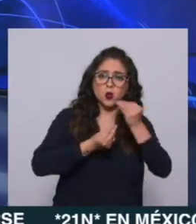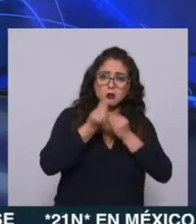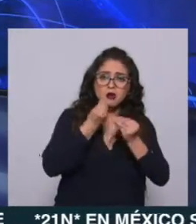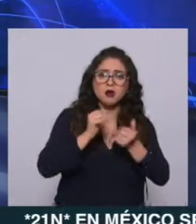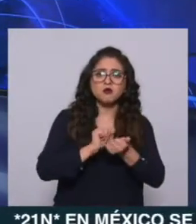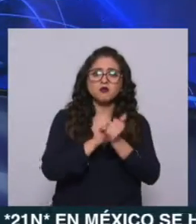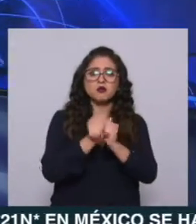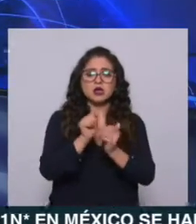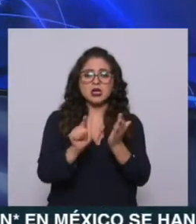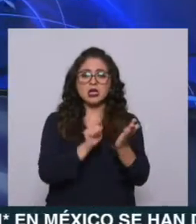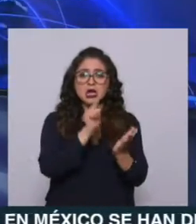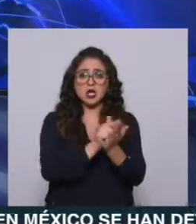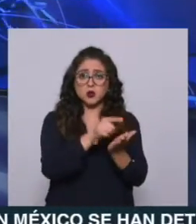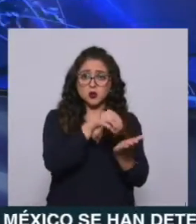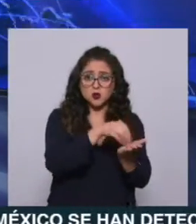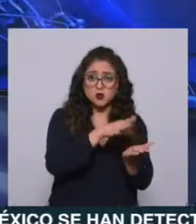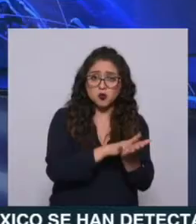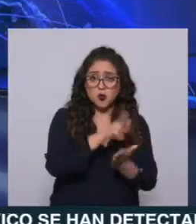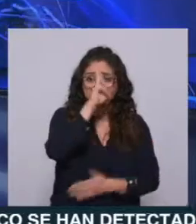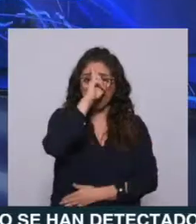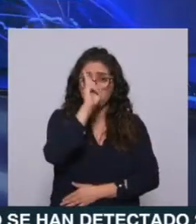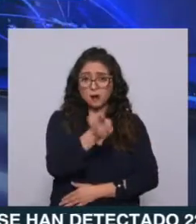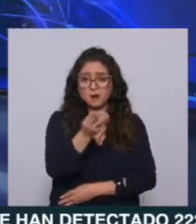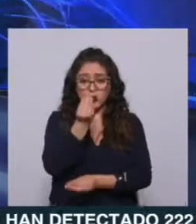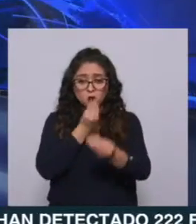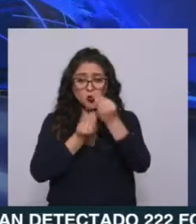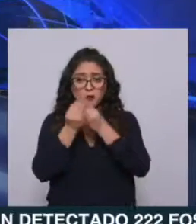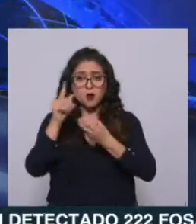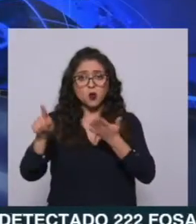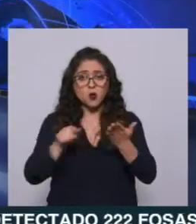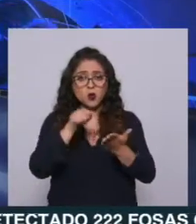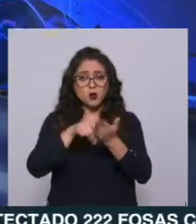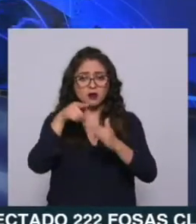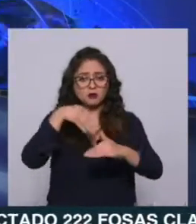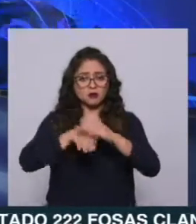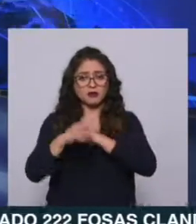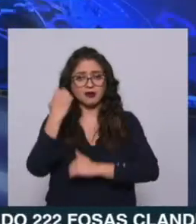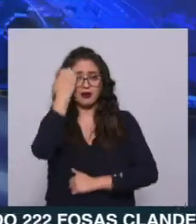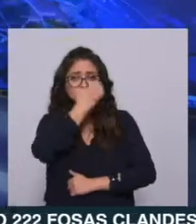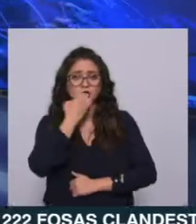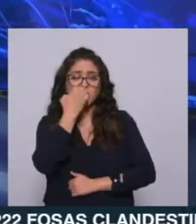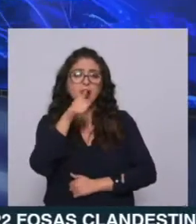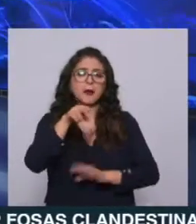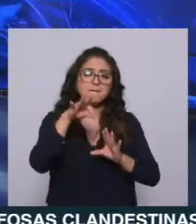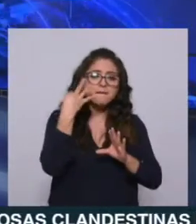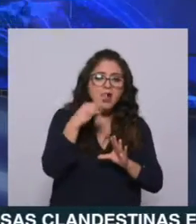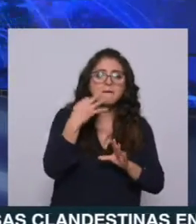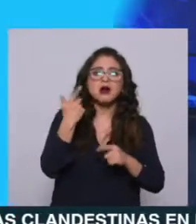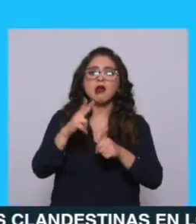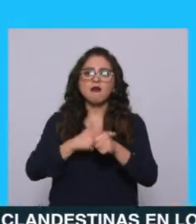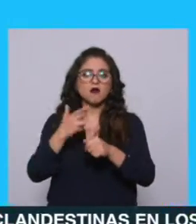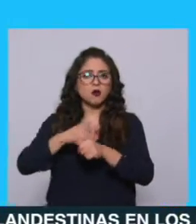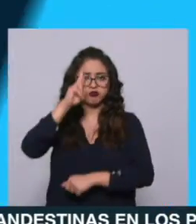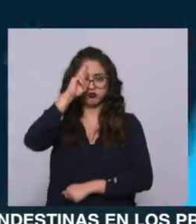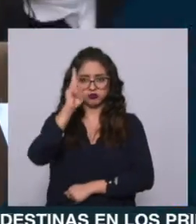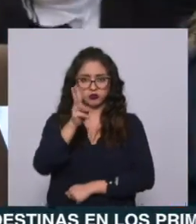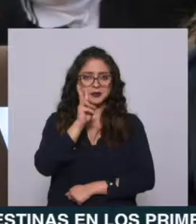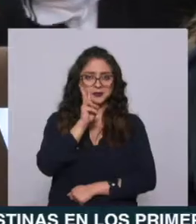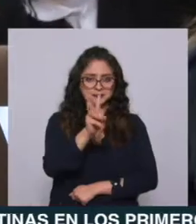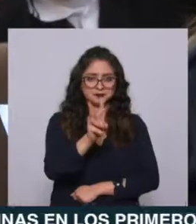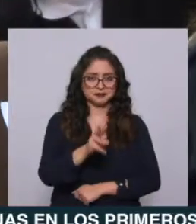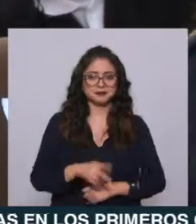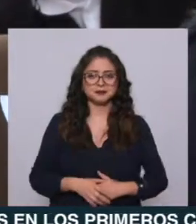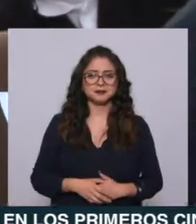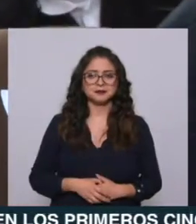la legislación vigente que prohíbe la comida chatarra en los centros educativos. ¿Qué le parece? Sí, vamos a ver.